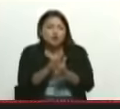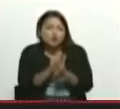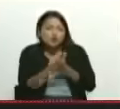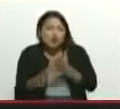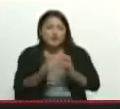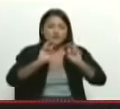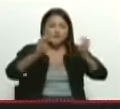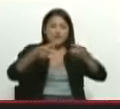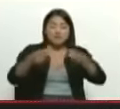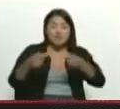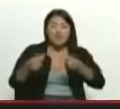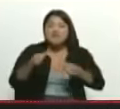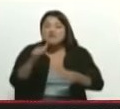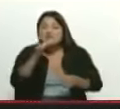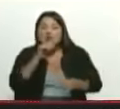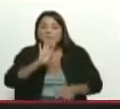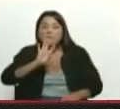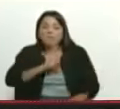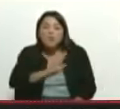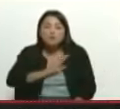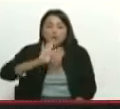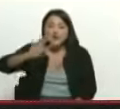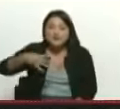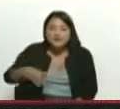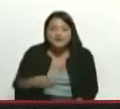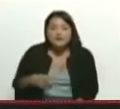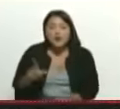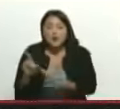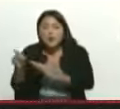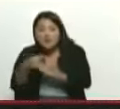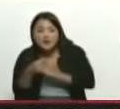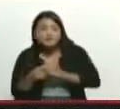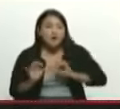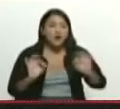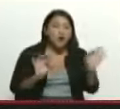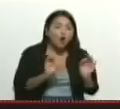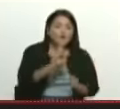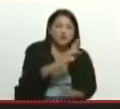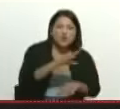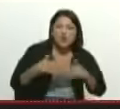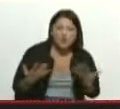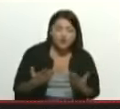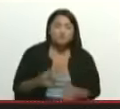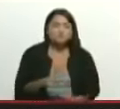controversia territorial sobre la Guayana Esequiba?